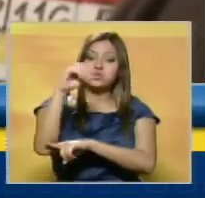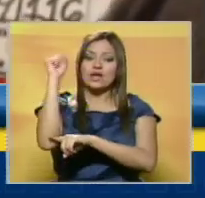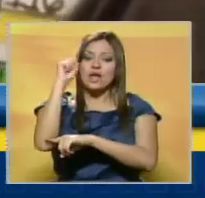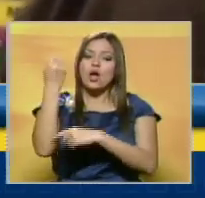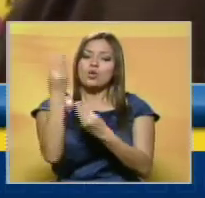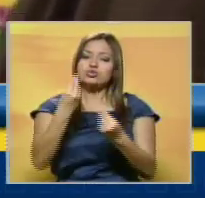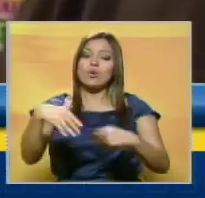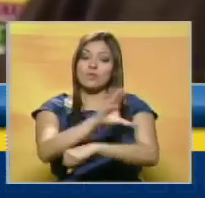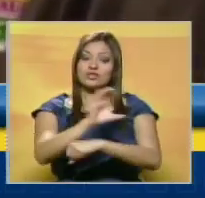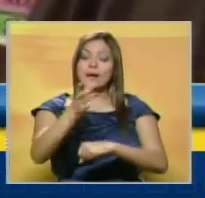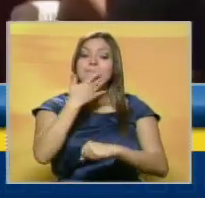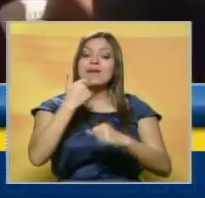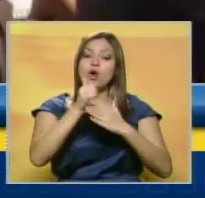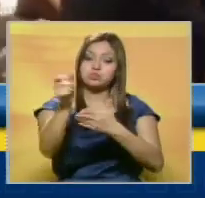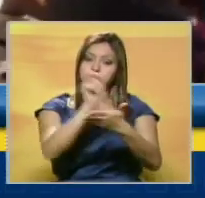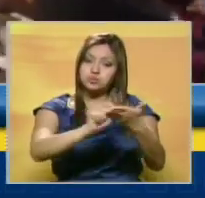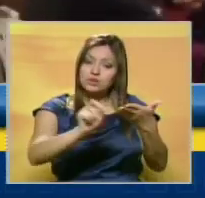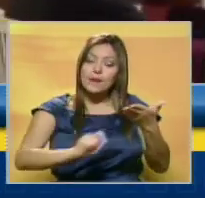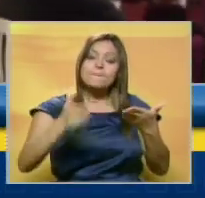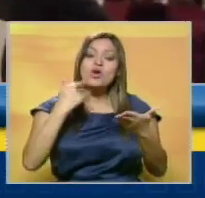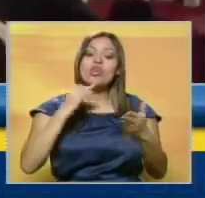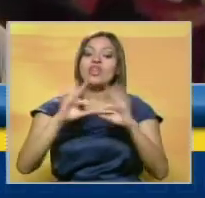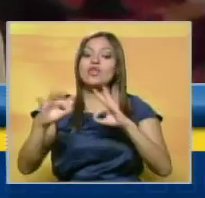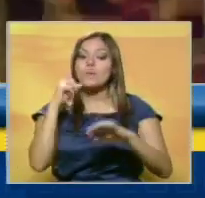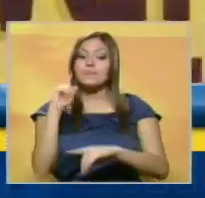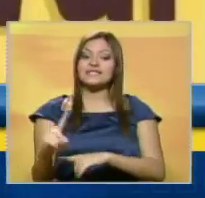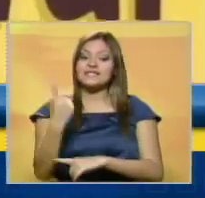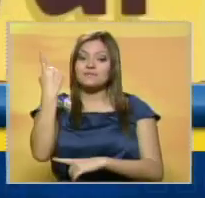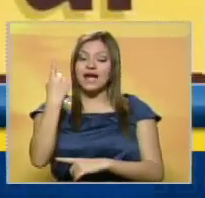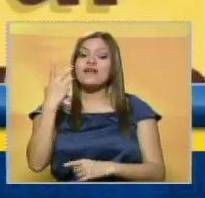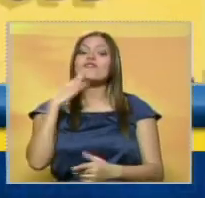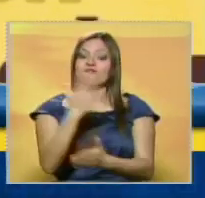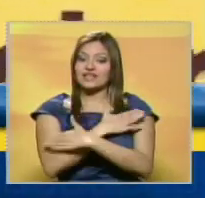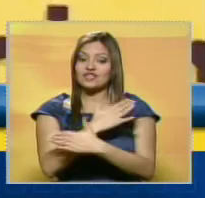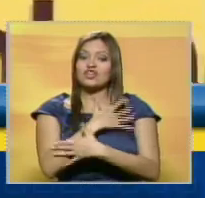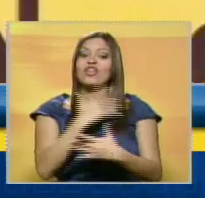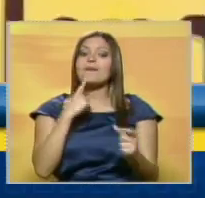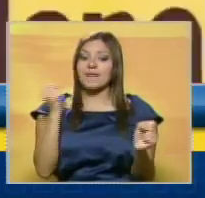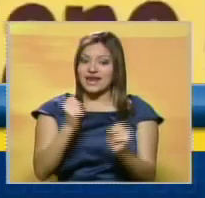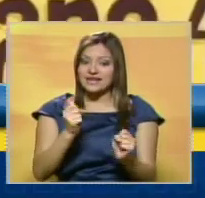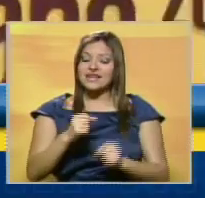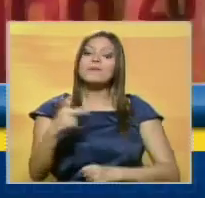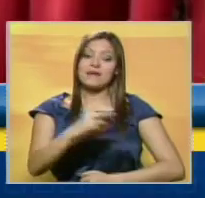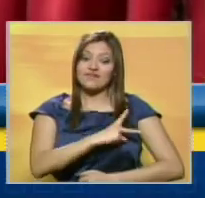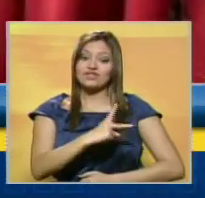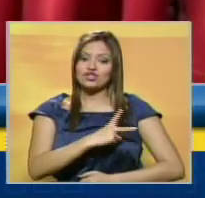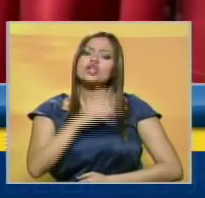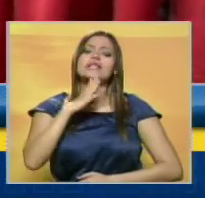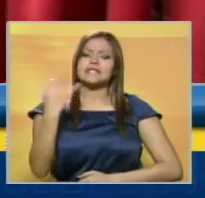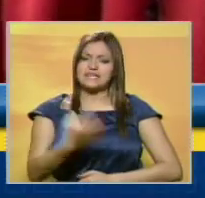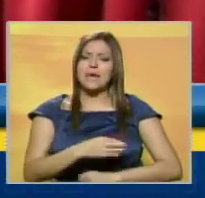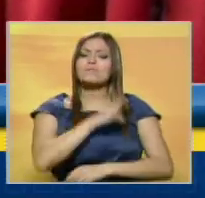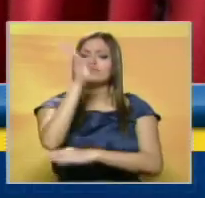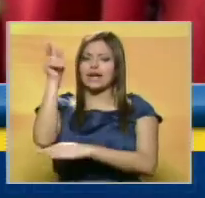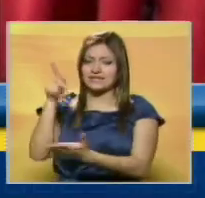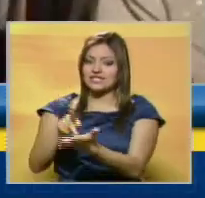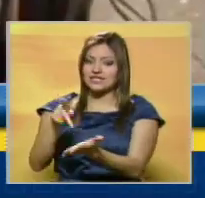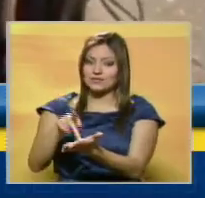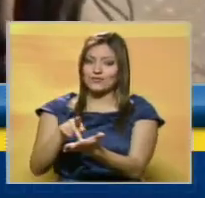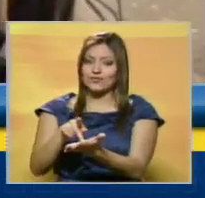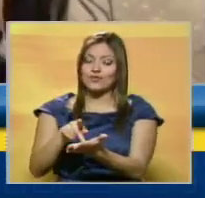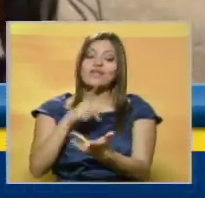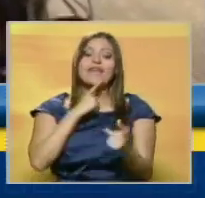ópera, mejor guión y mejor actor principal en el Festival de Cine de Mérida, donde Venevisión, como siempre, estuvo presente